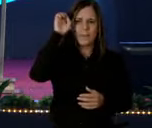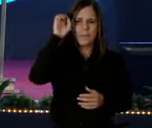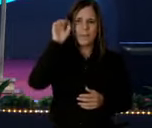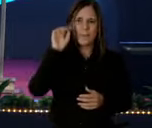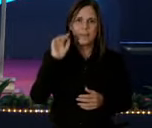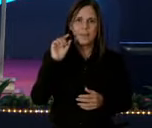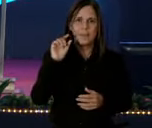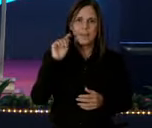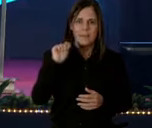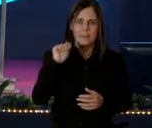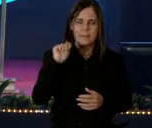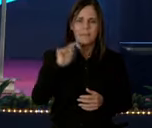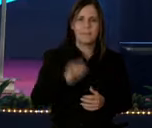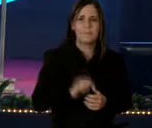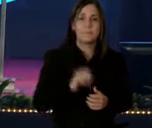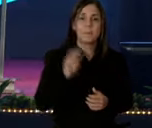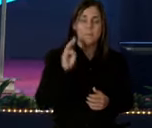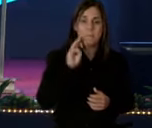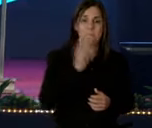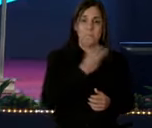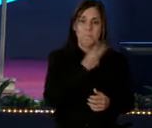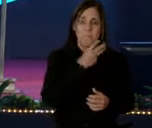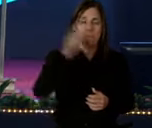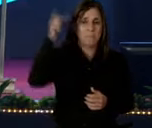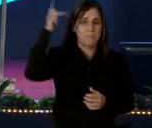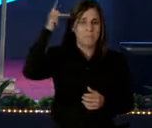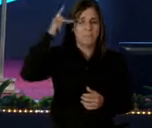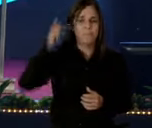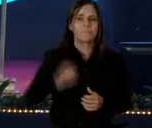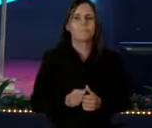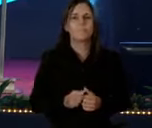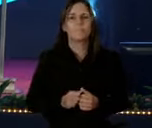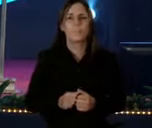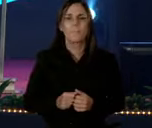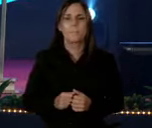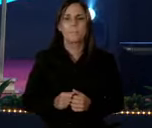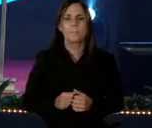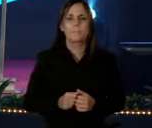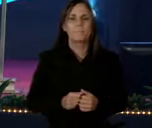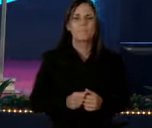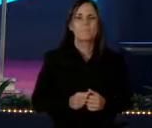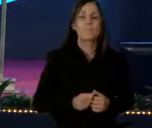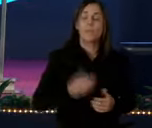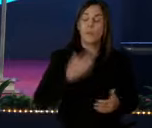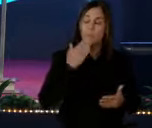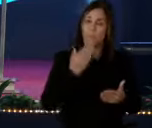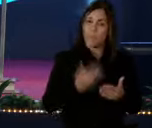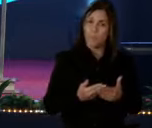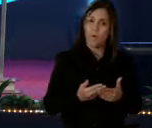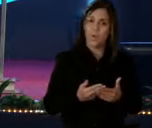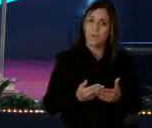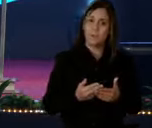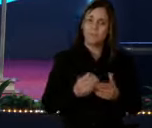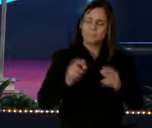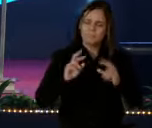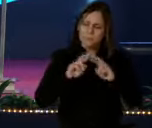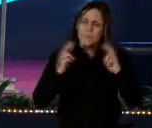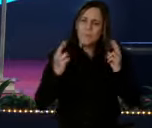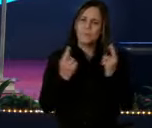hermoso de ministros del Señor, ¿verdad que sí? Porque es bueno estar reunido en la casa del Señor, ¿verdad que